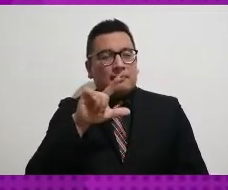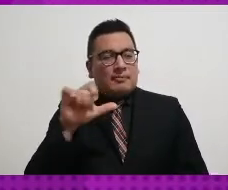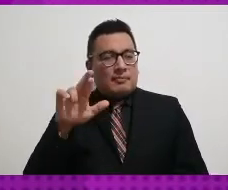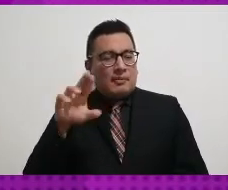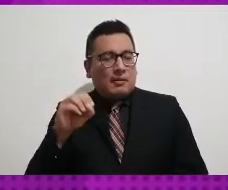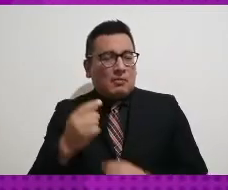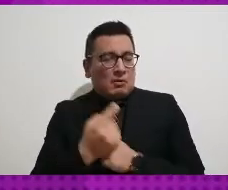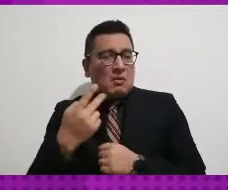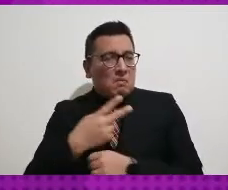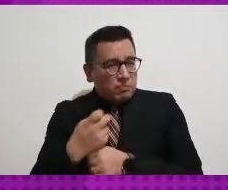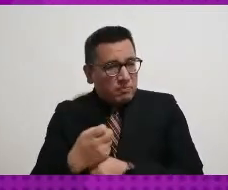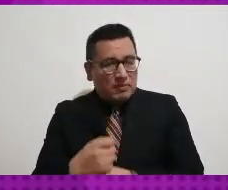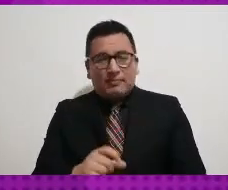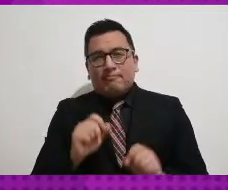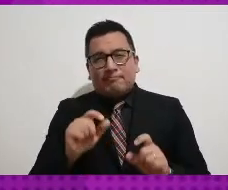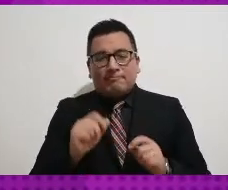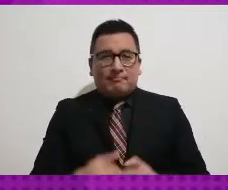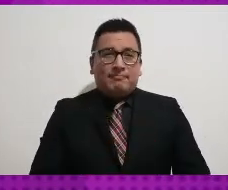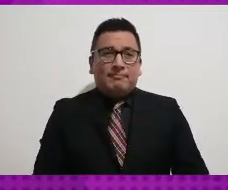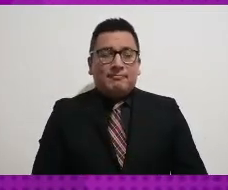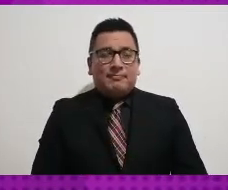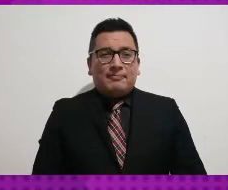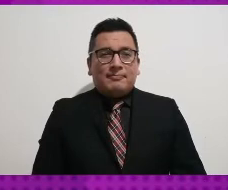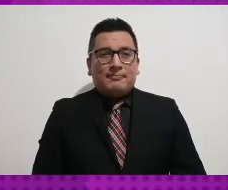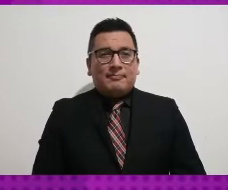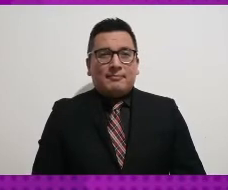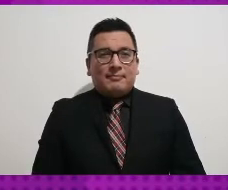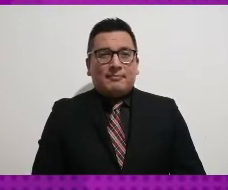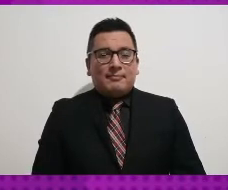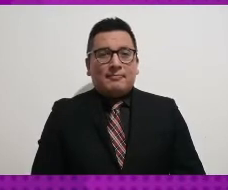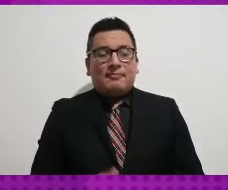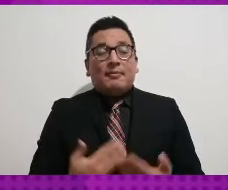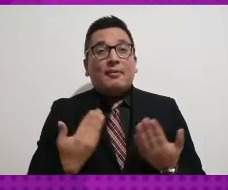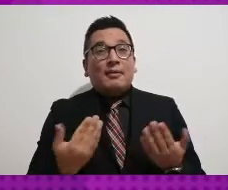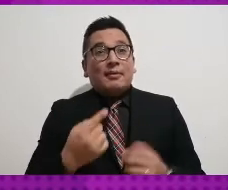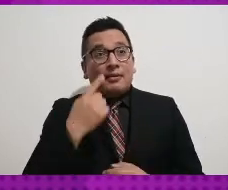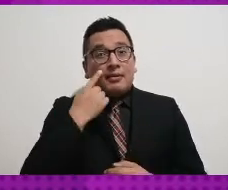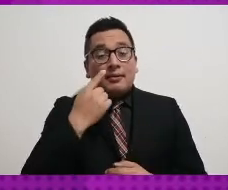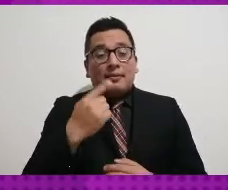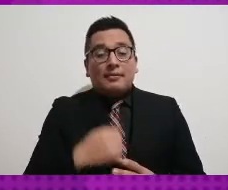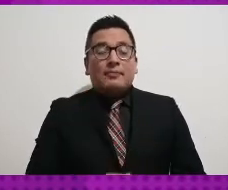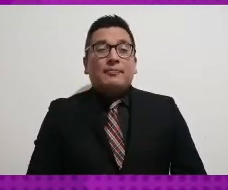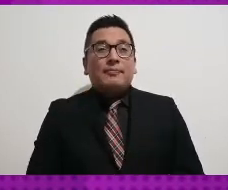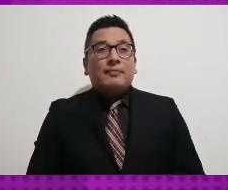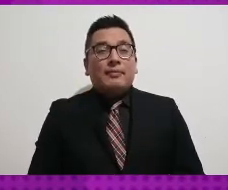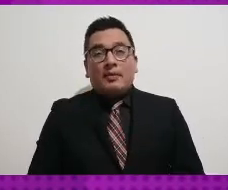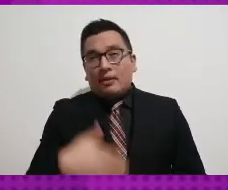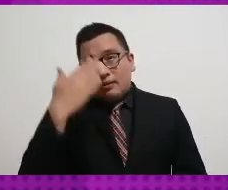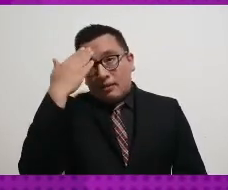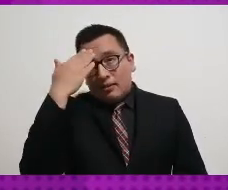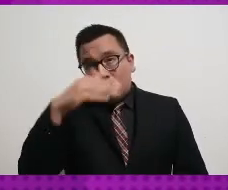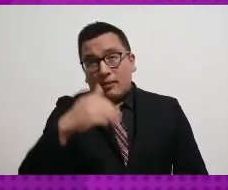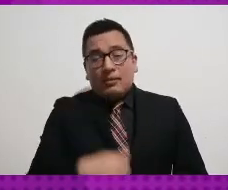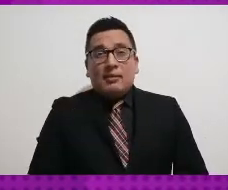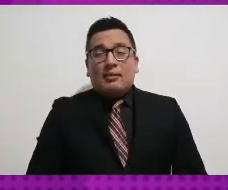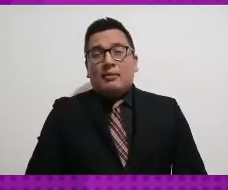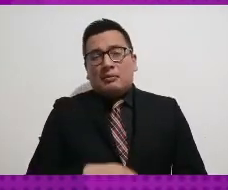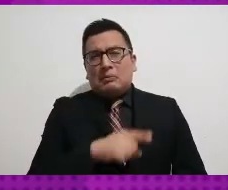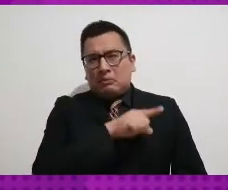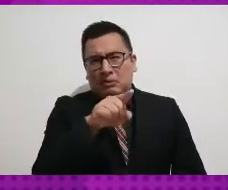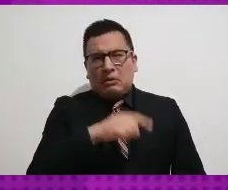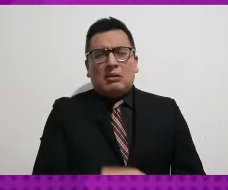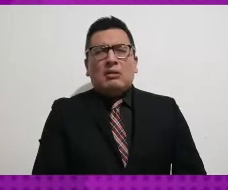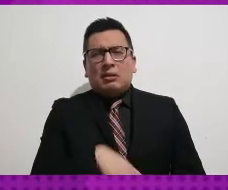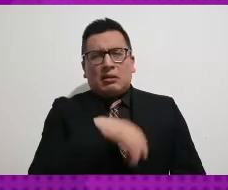este tipo de programas. Y bueno, atendiendo al cuestionamiento, como es sabido, el Instituto, al igual que el Instituto